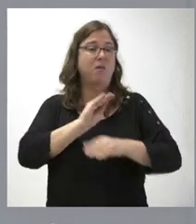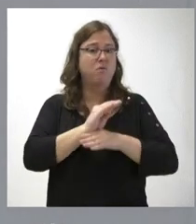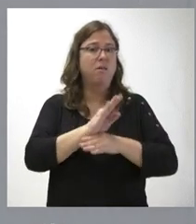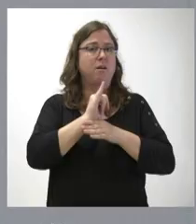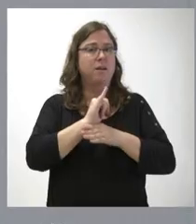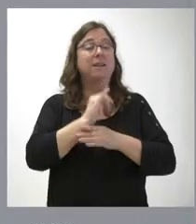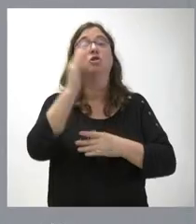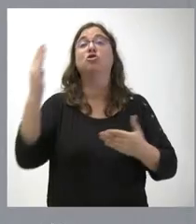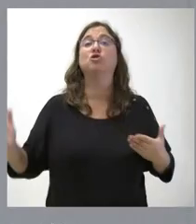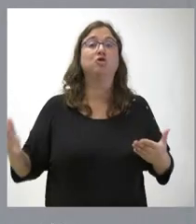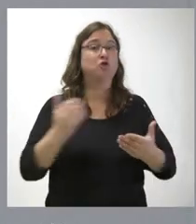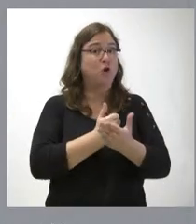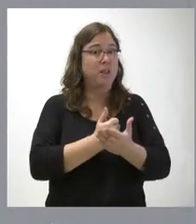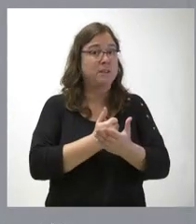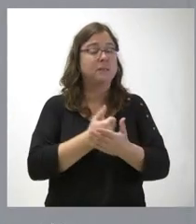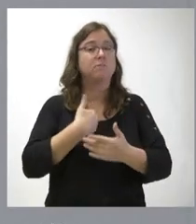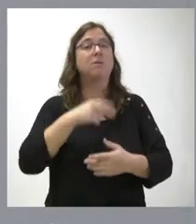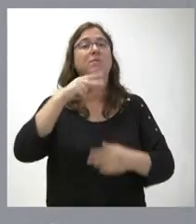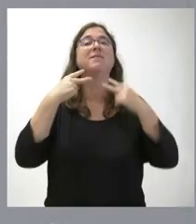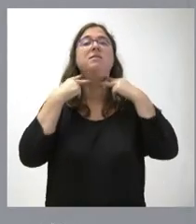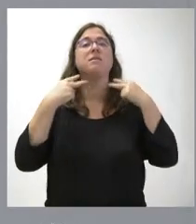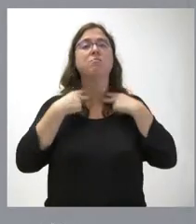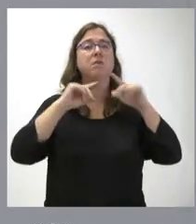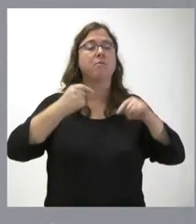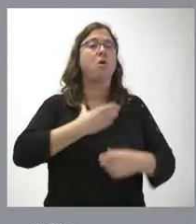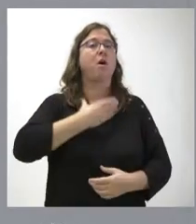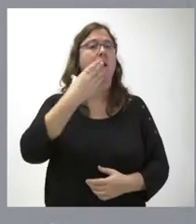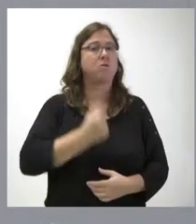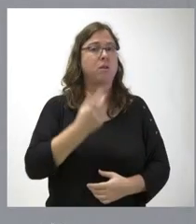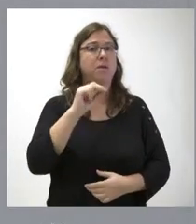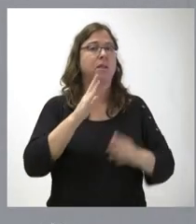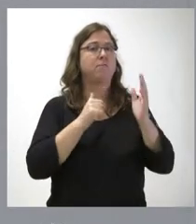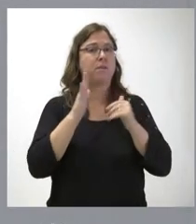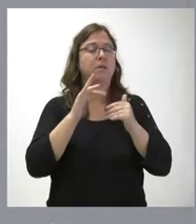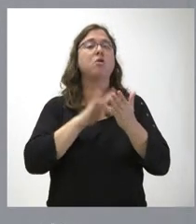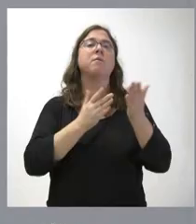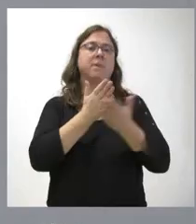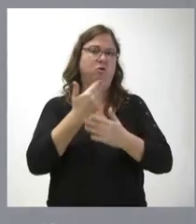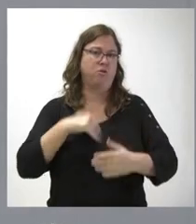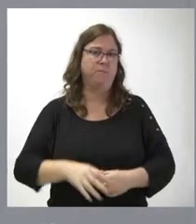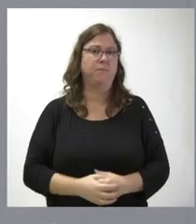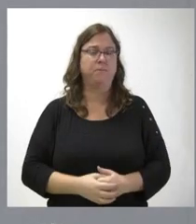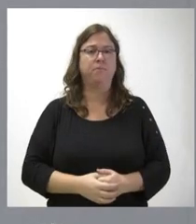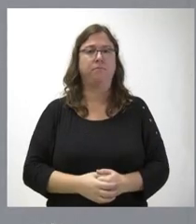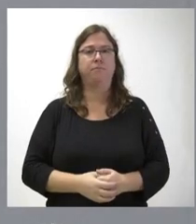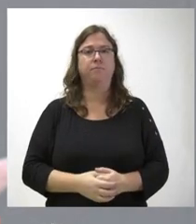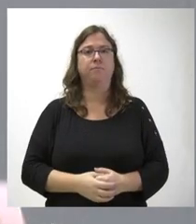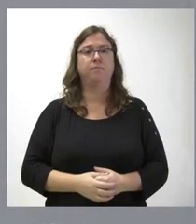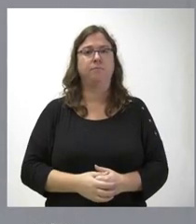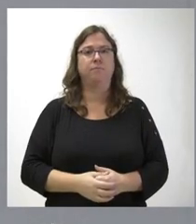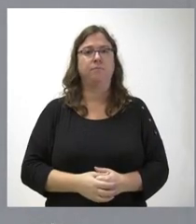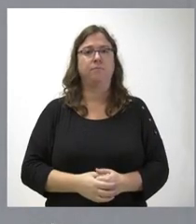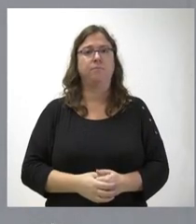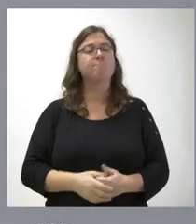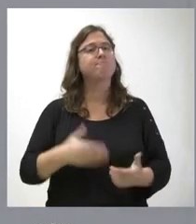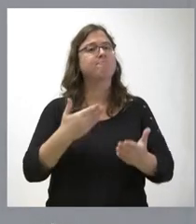que son todas las que siendo diputaciones provinciales o ayuntamientos de de 200000 lo han solicitado se